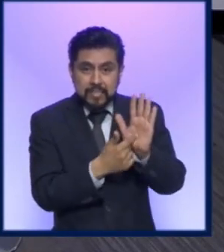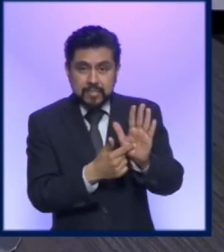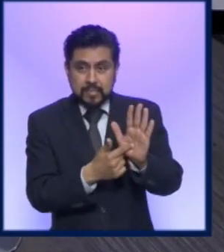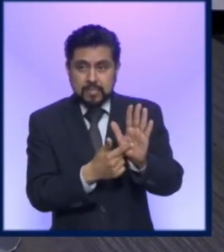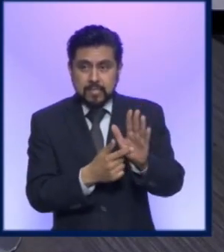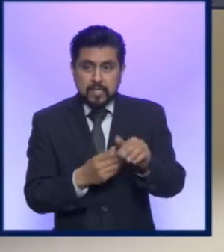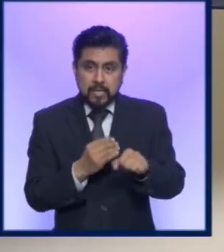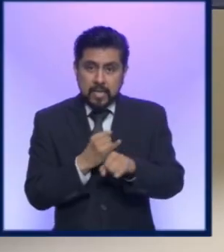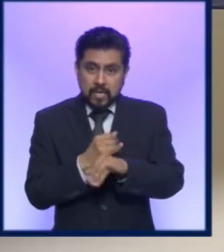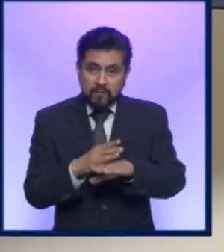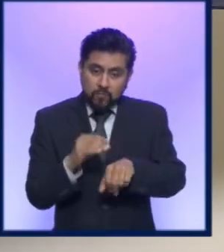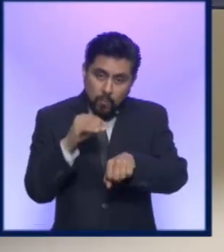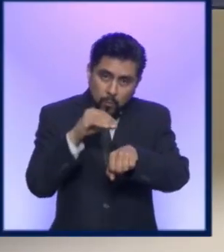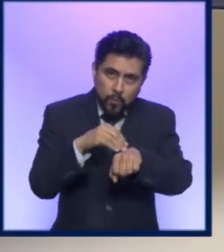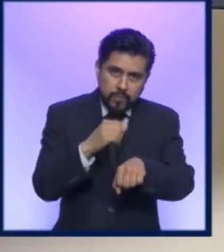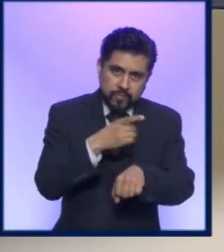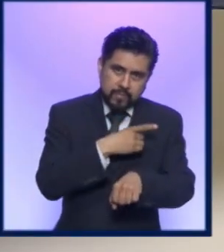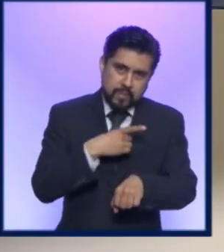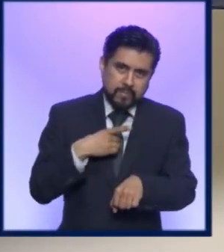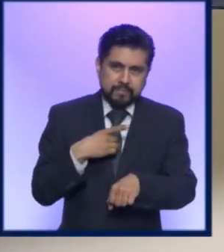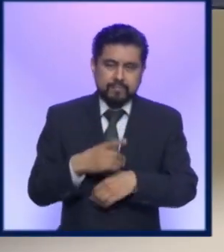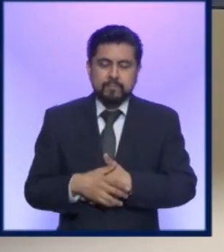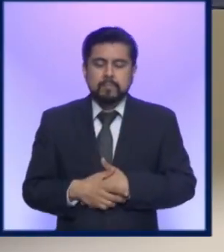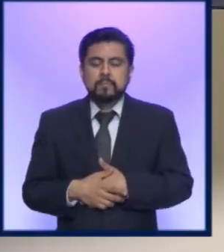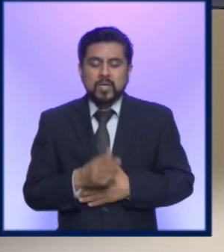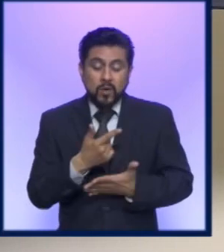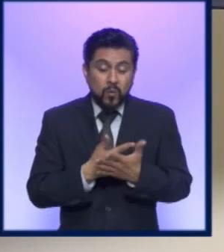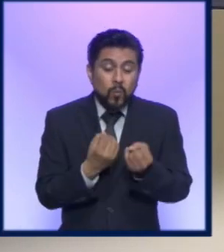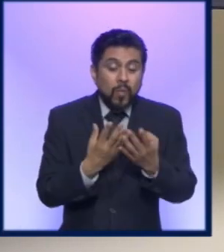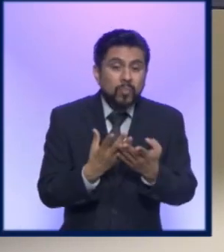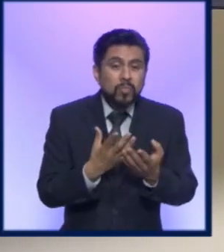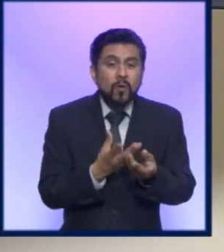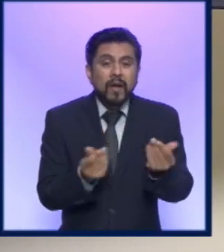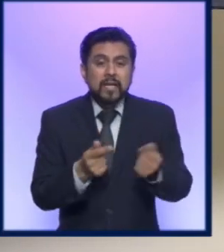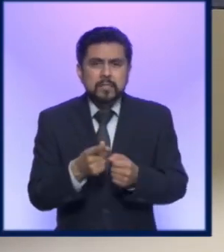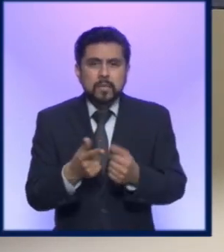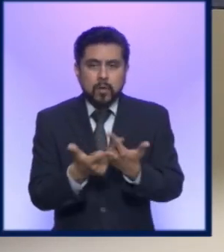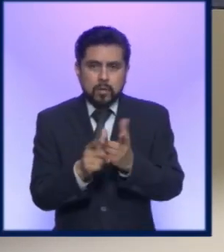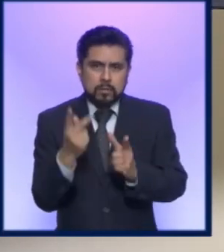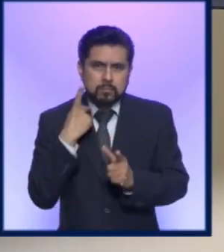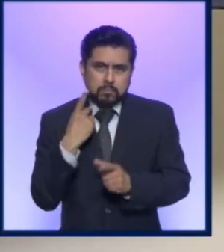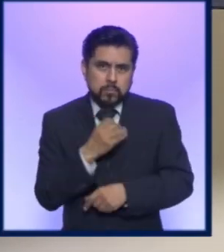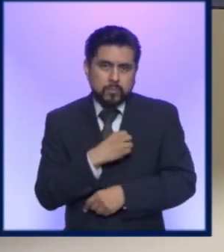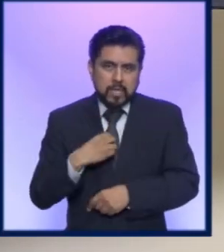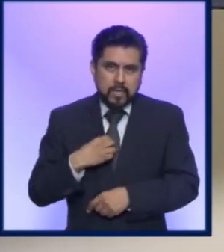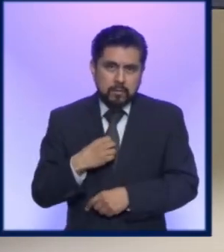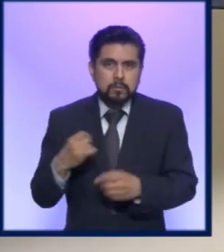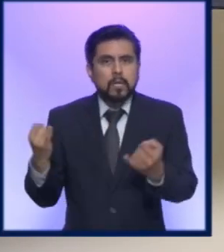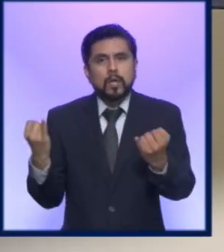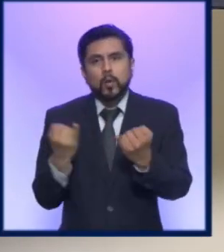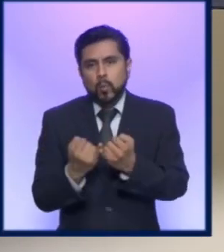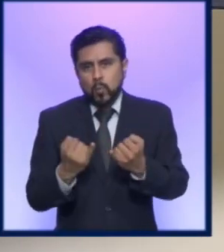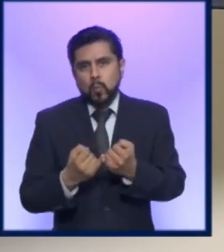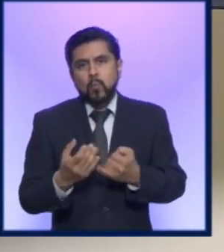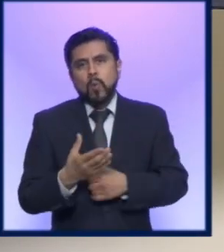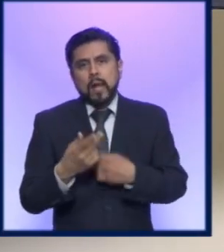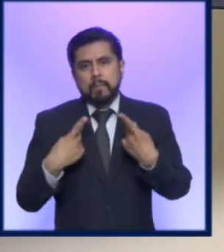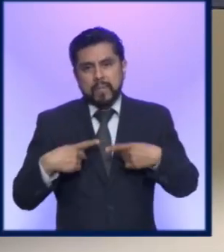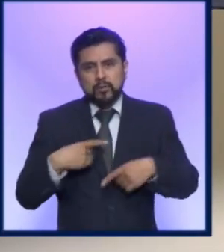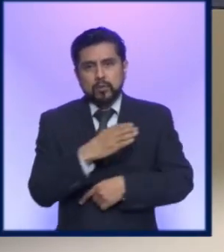informes muy bien porque si los partidos políticos tienen obligaciones y prerrogativas los y las candidatas